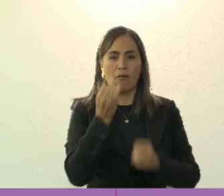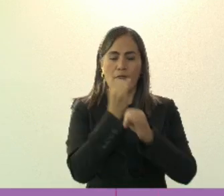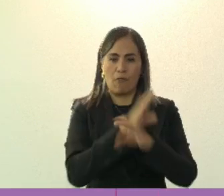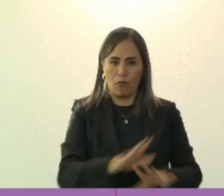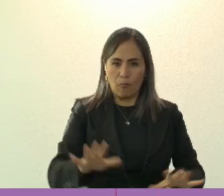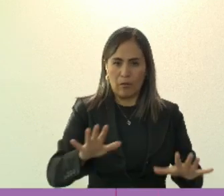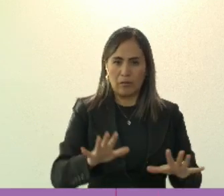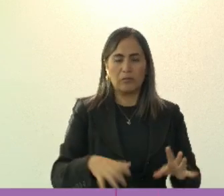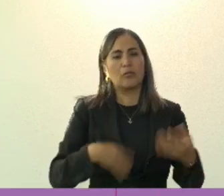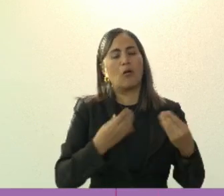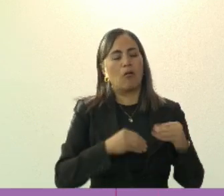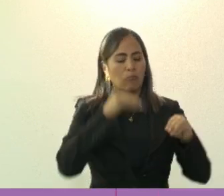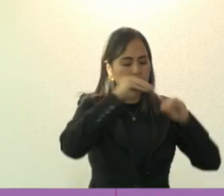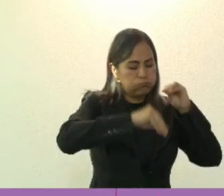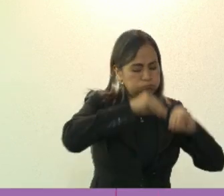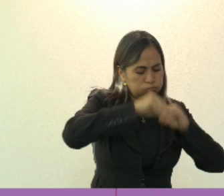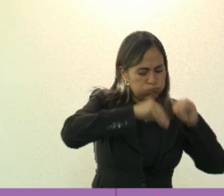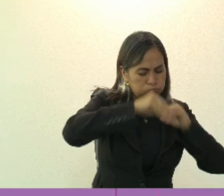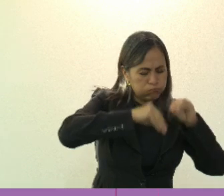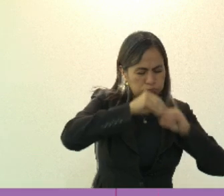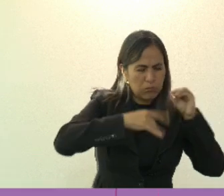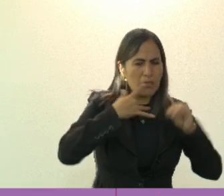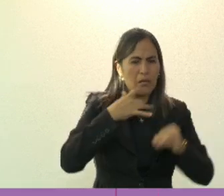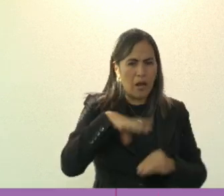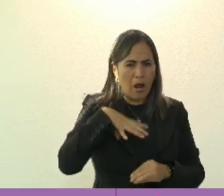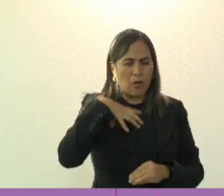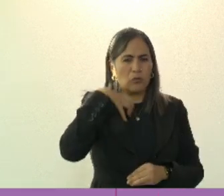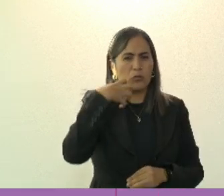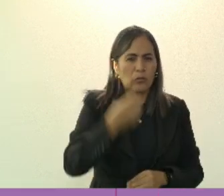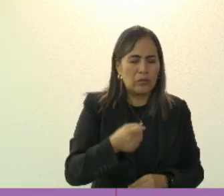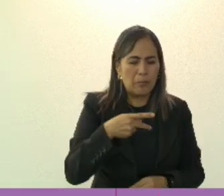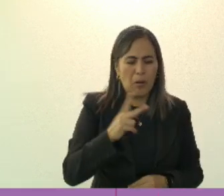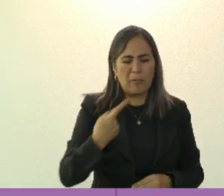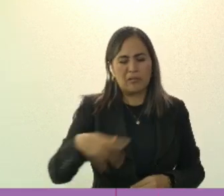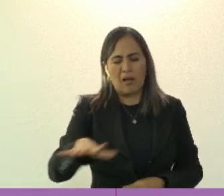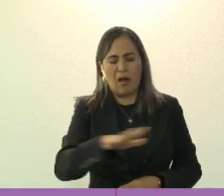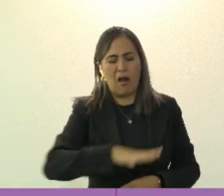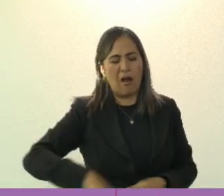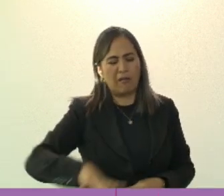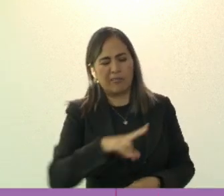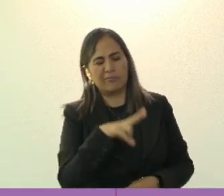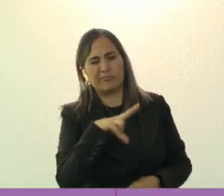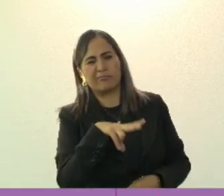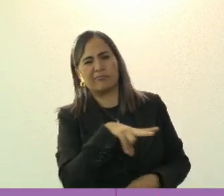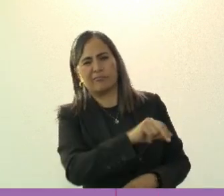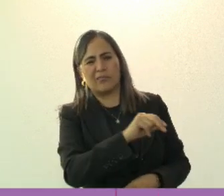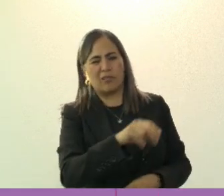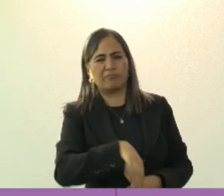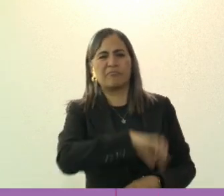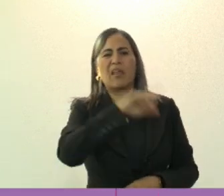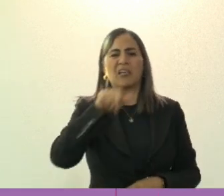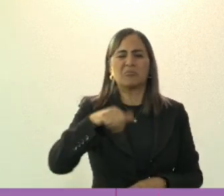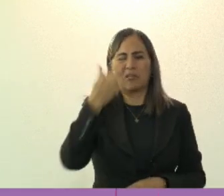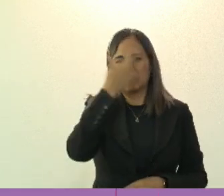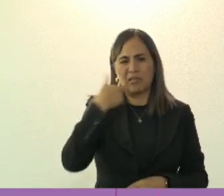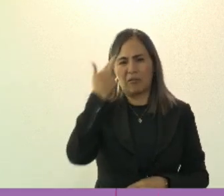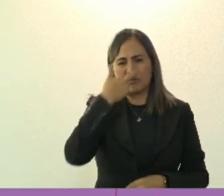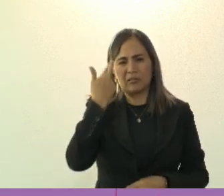trabajo costó, para que simplemente en un desdén a sociedad civil dijeran, déjenla ahí, luego la revisamos, y nunca se revisó.